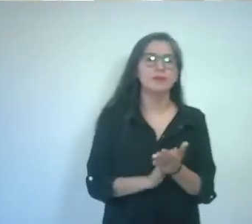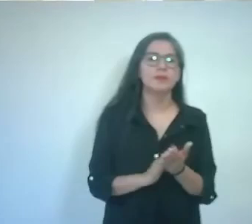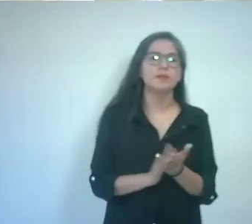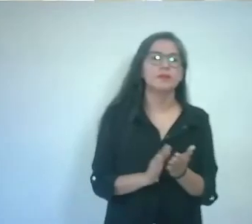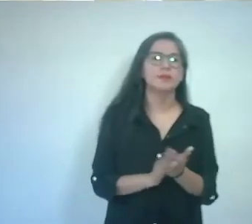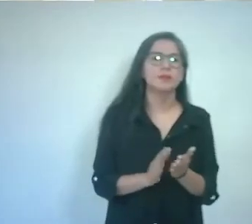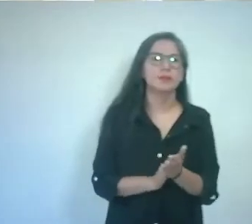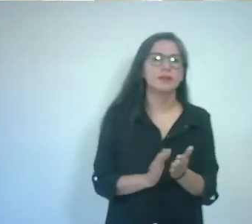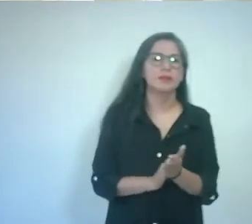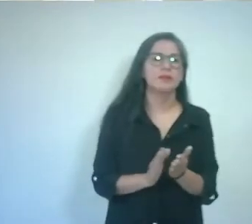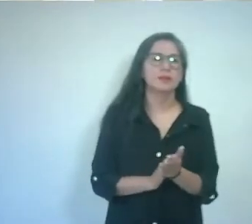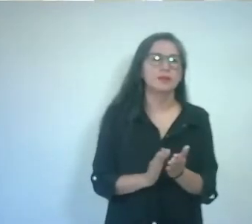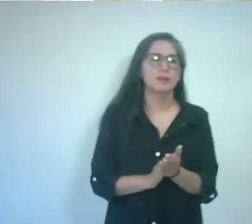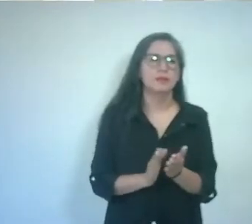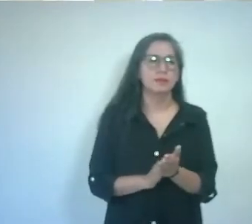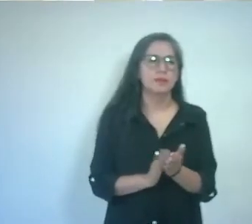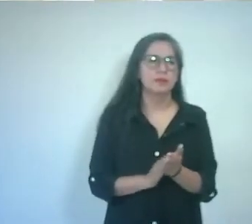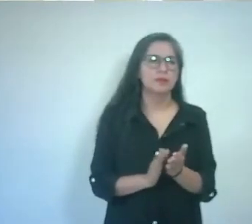Muchas gracias.